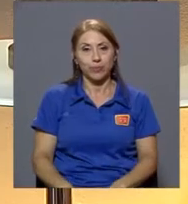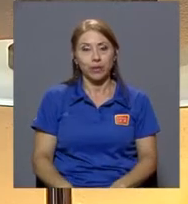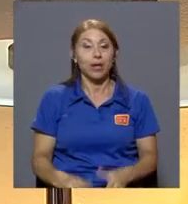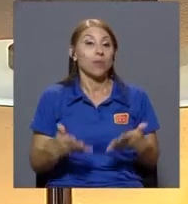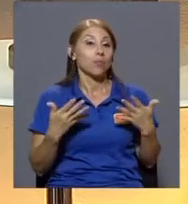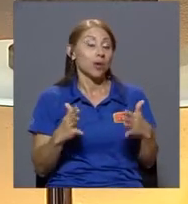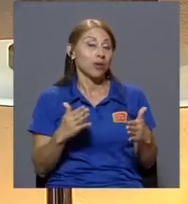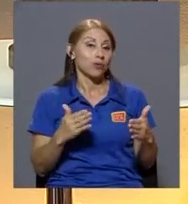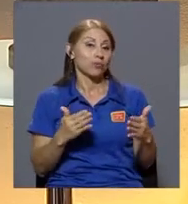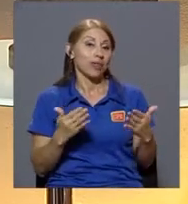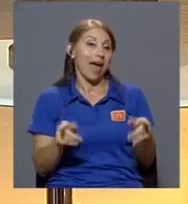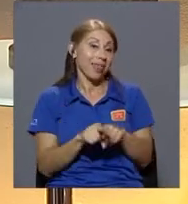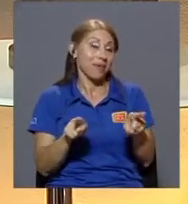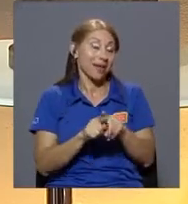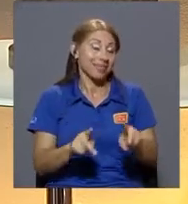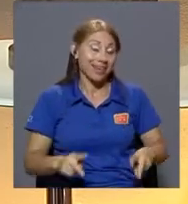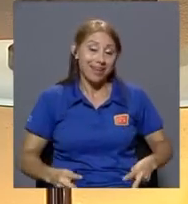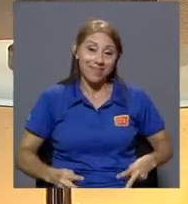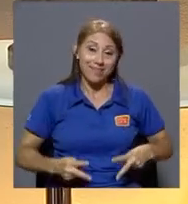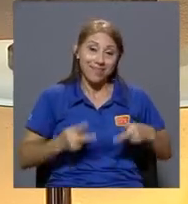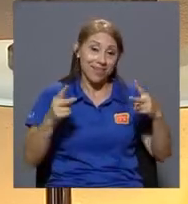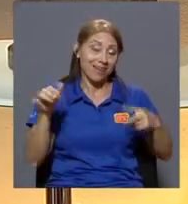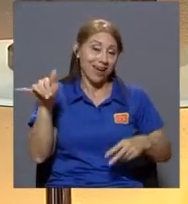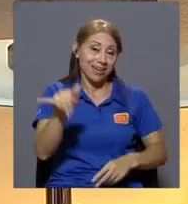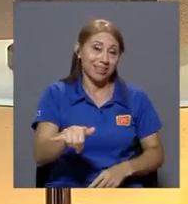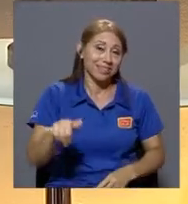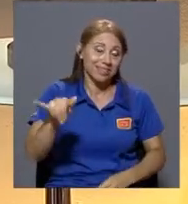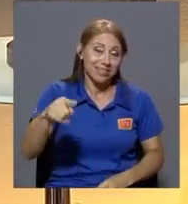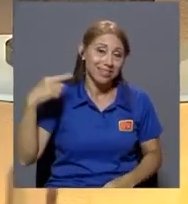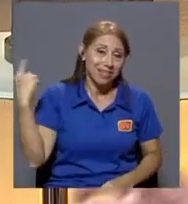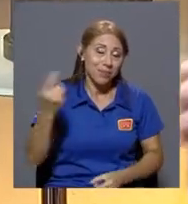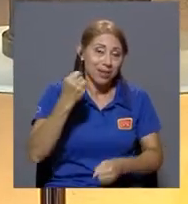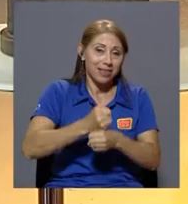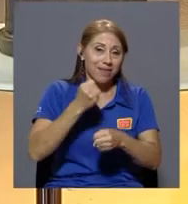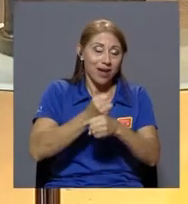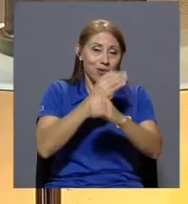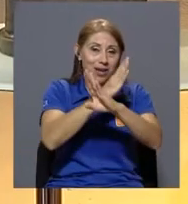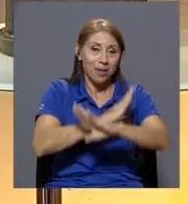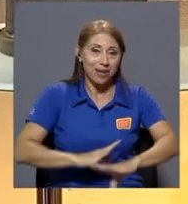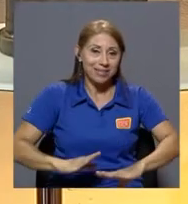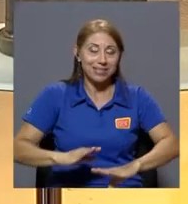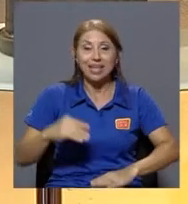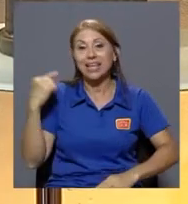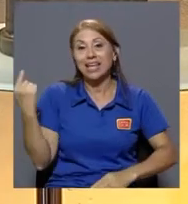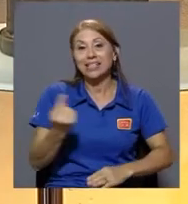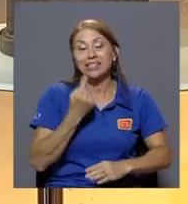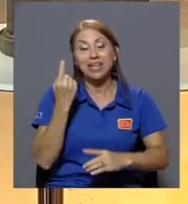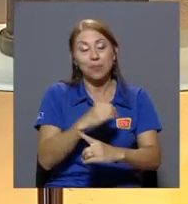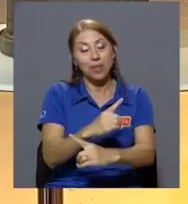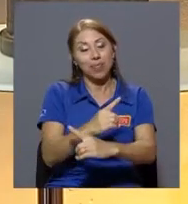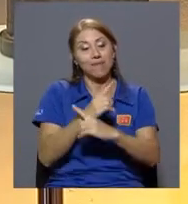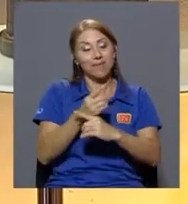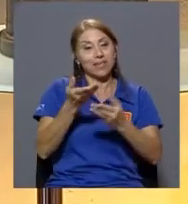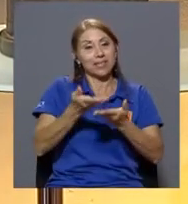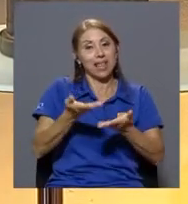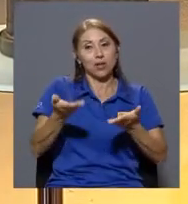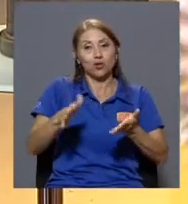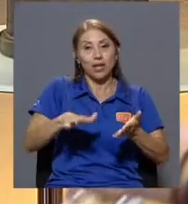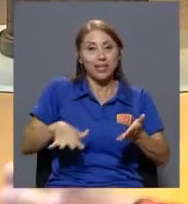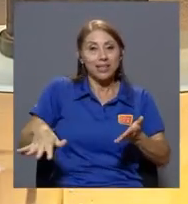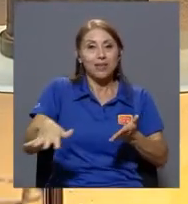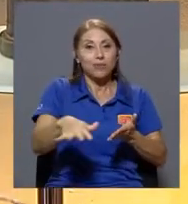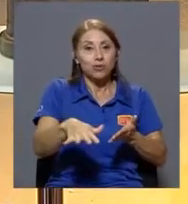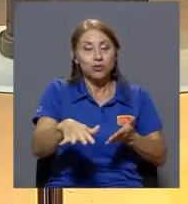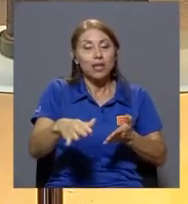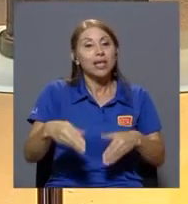vivan siempre el trabajo y la paz, que viva siempre esa defensa de los activos y que le demos